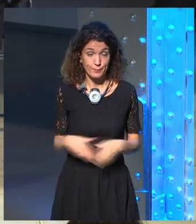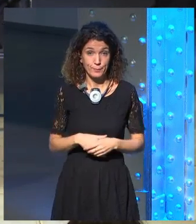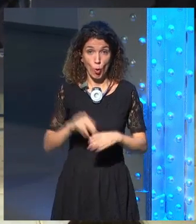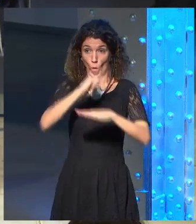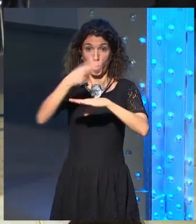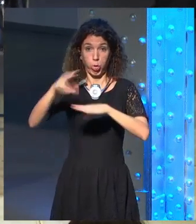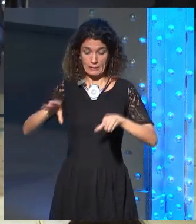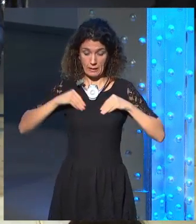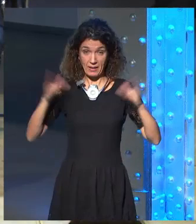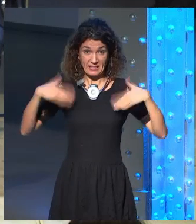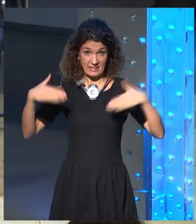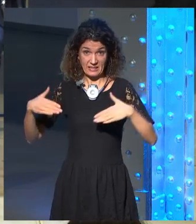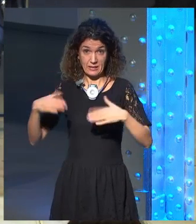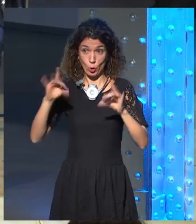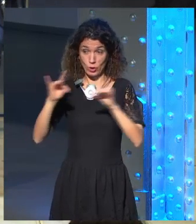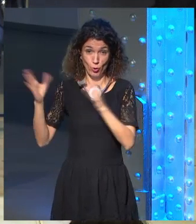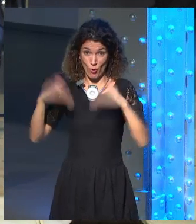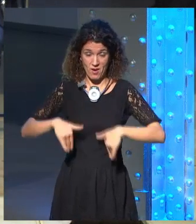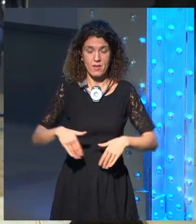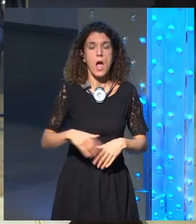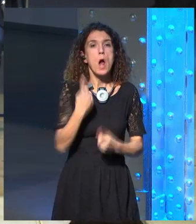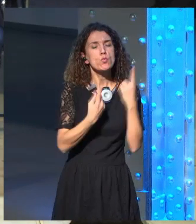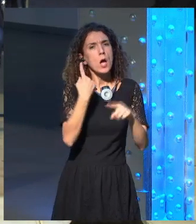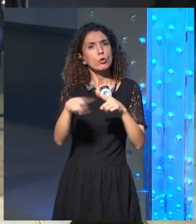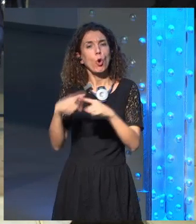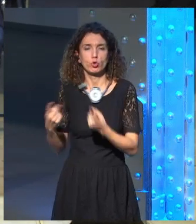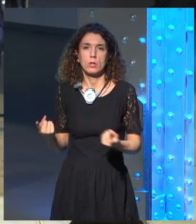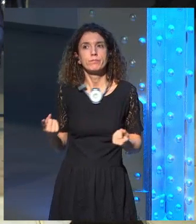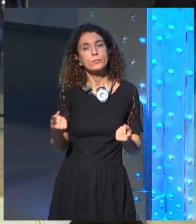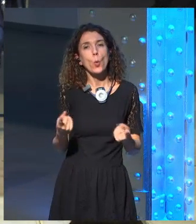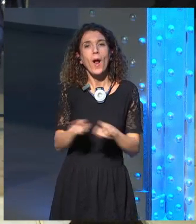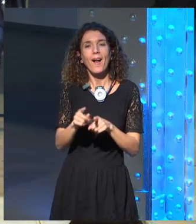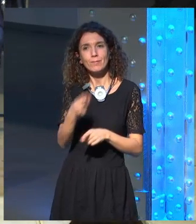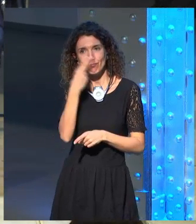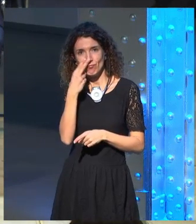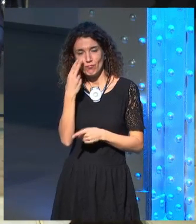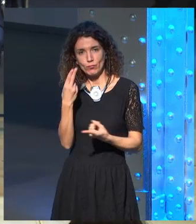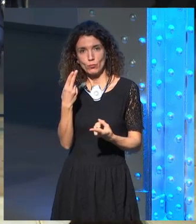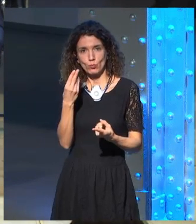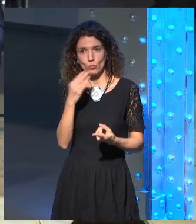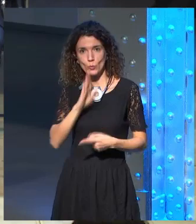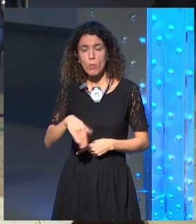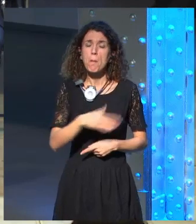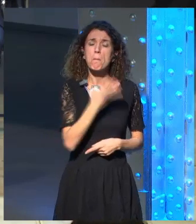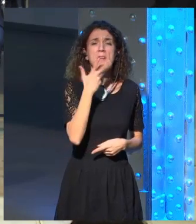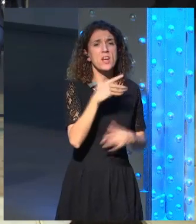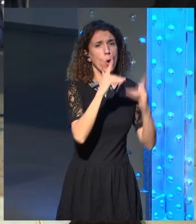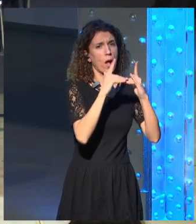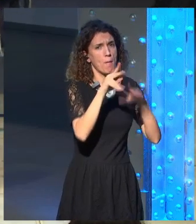para mí, digamos que hay algunos aspectos que son muy atractivos, pero prefiero dormir en una